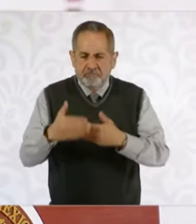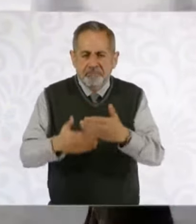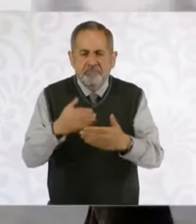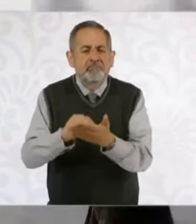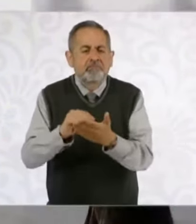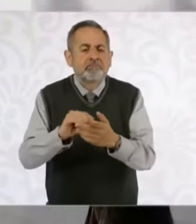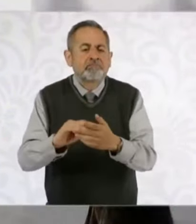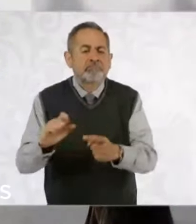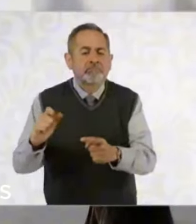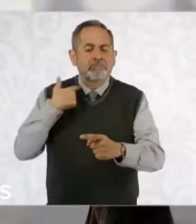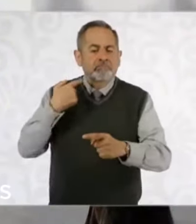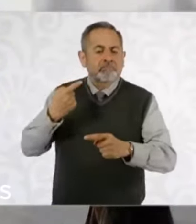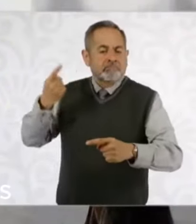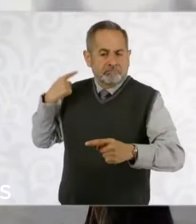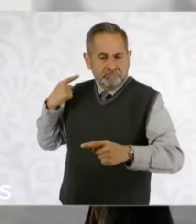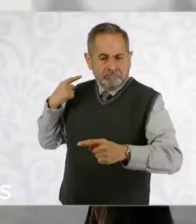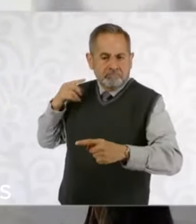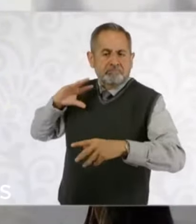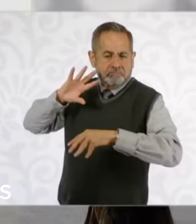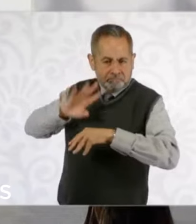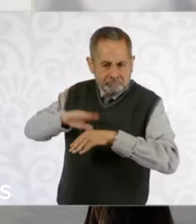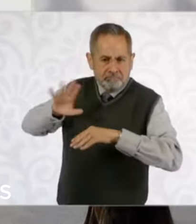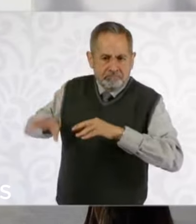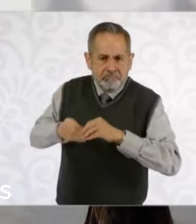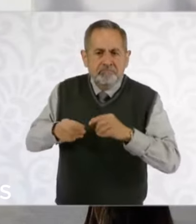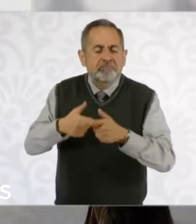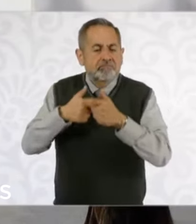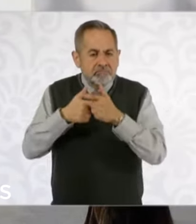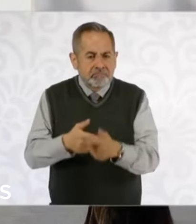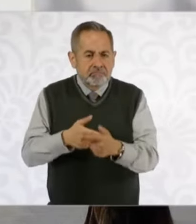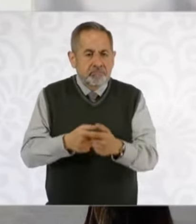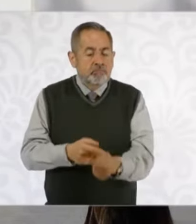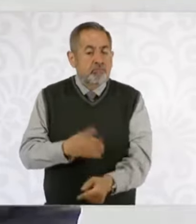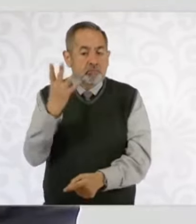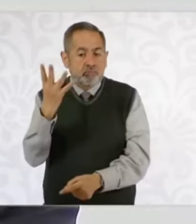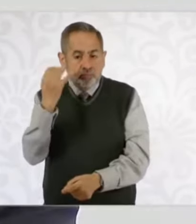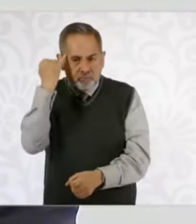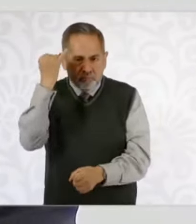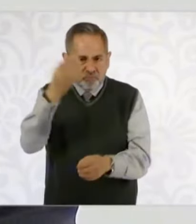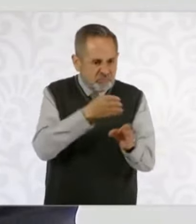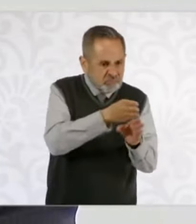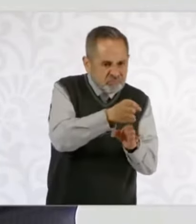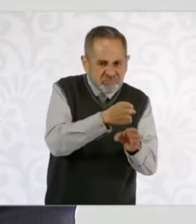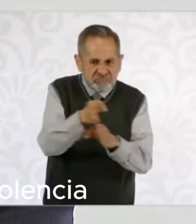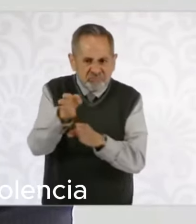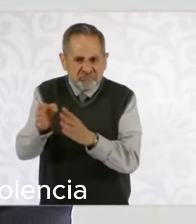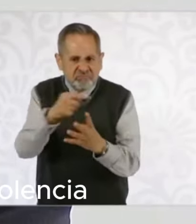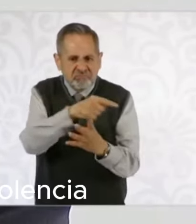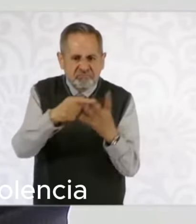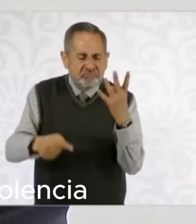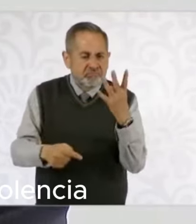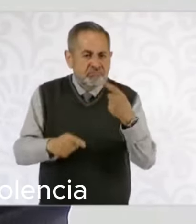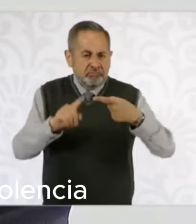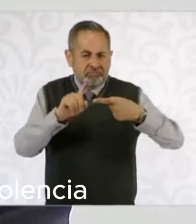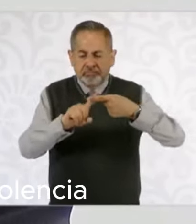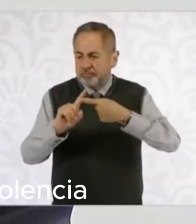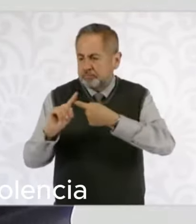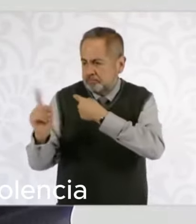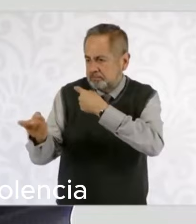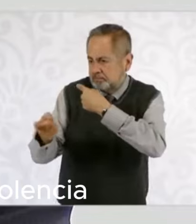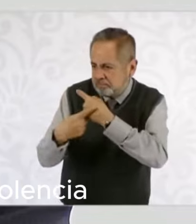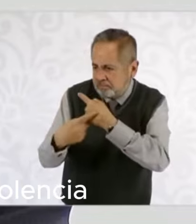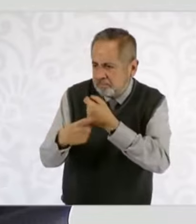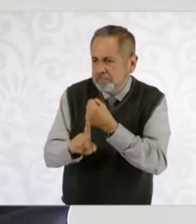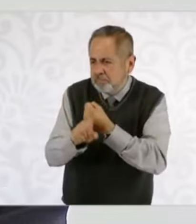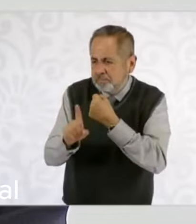con anterioridad y se fortalecen los 4 ejes estratégicos previamente establecidos: atención a las causas estructurales